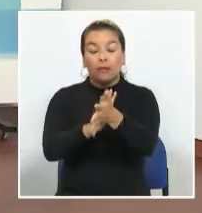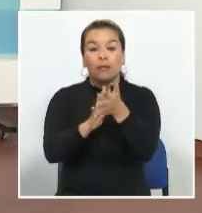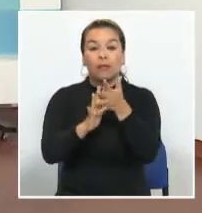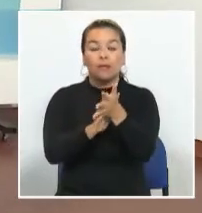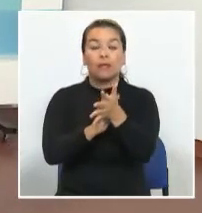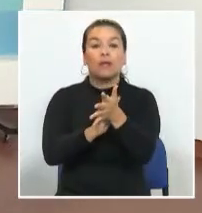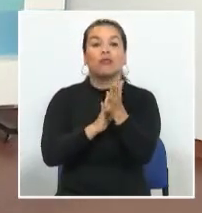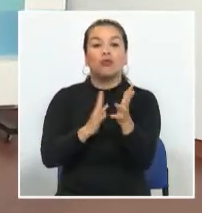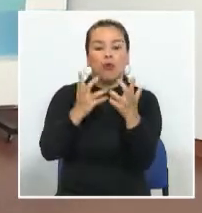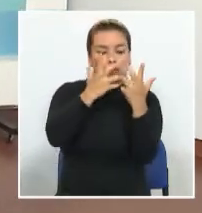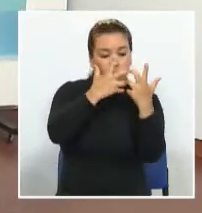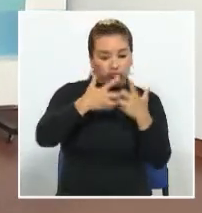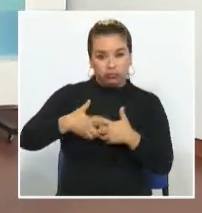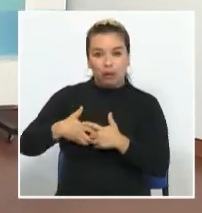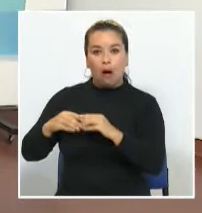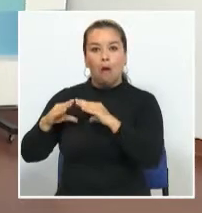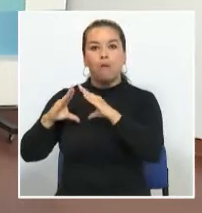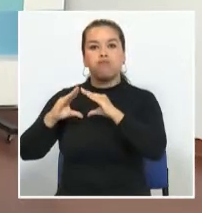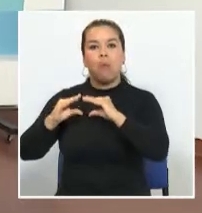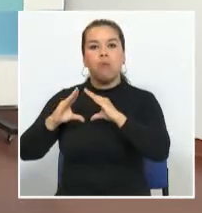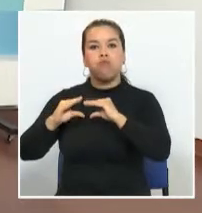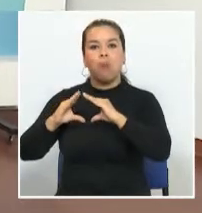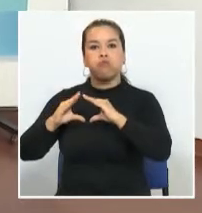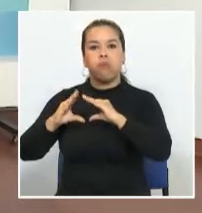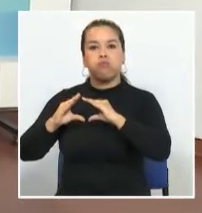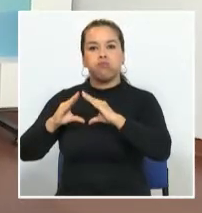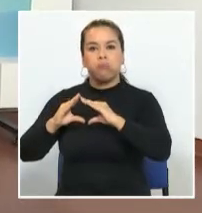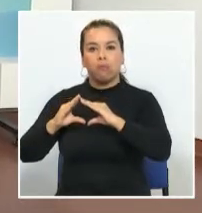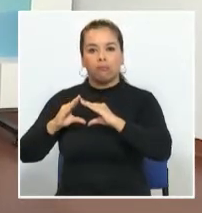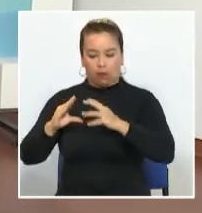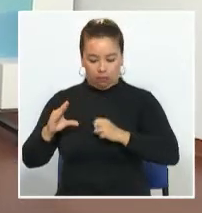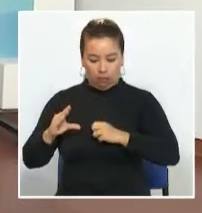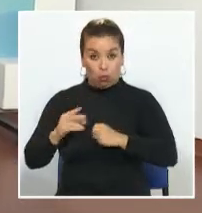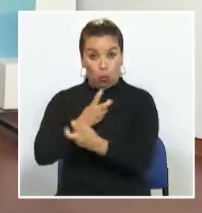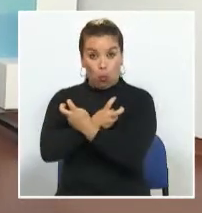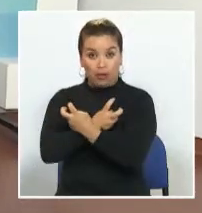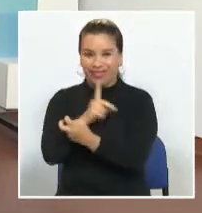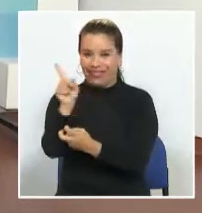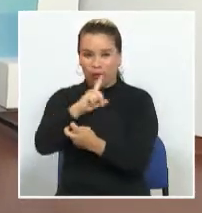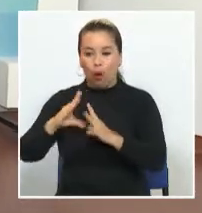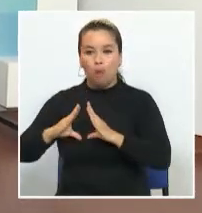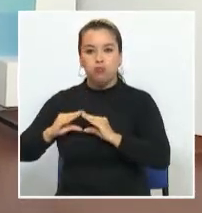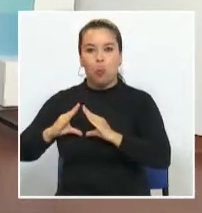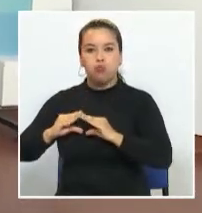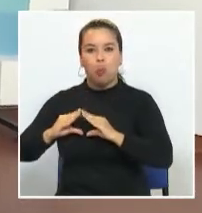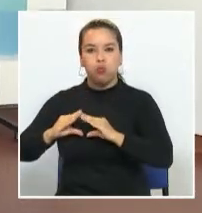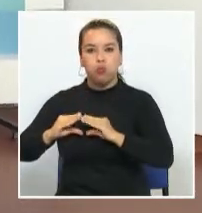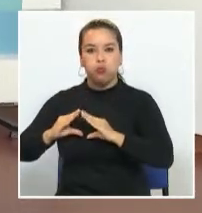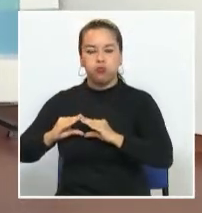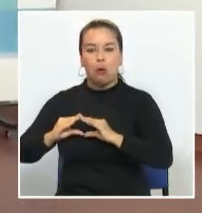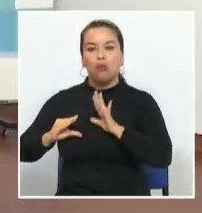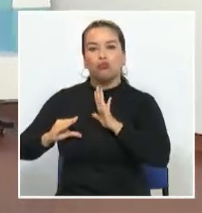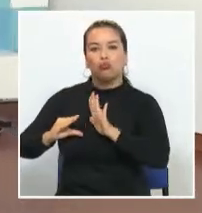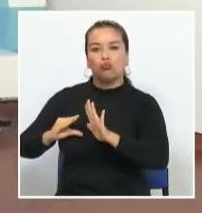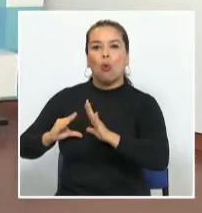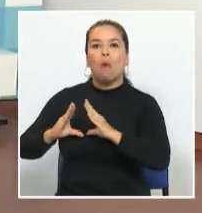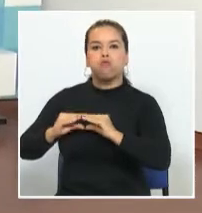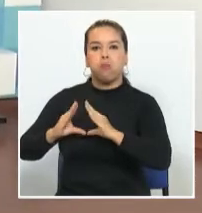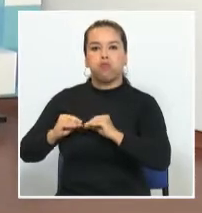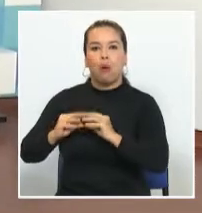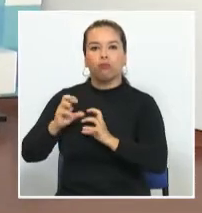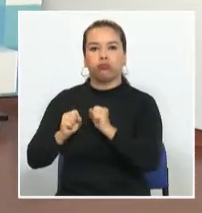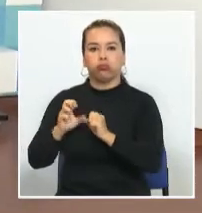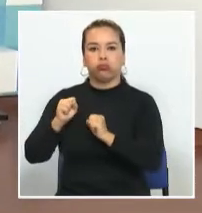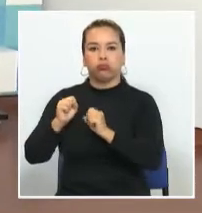estructura muscular. El corazón es básicamente un músculo que funciona como una